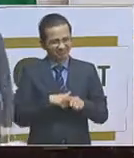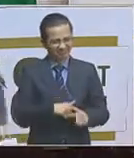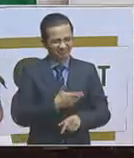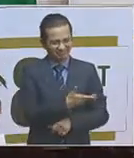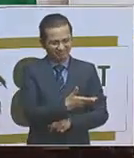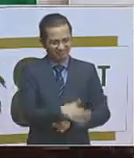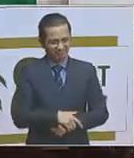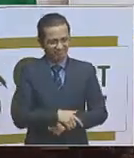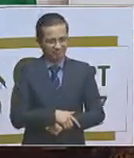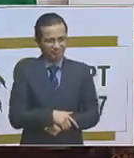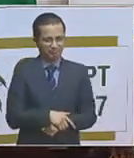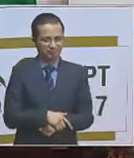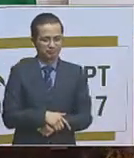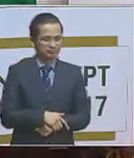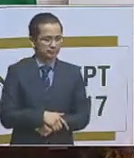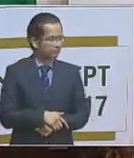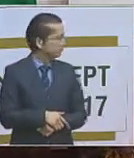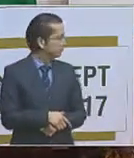serio